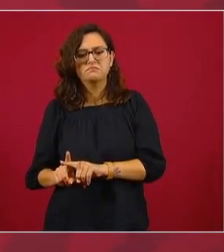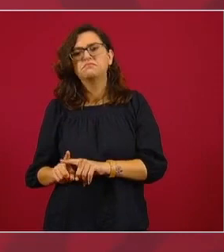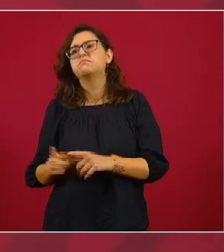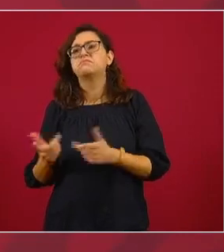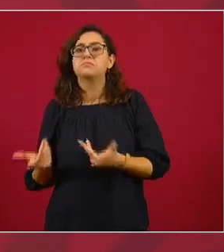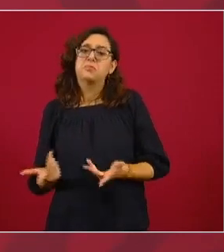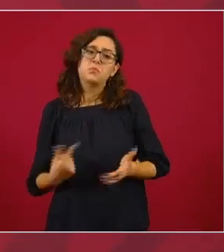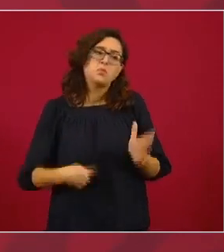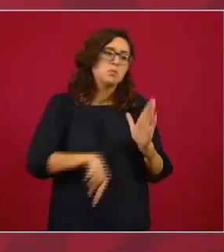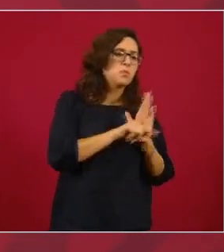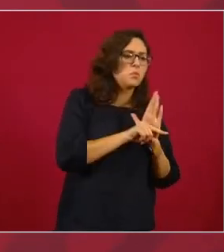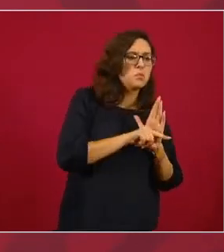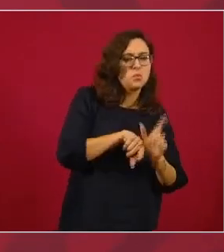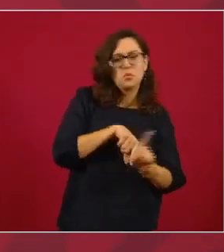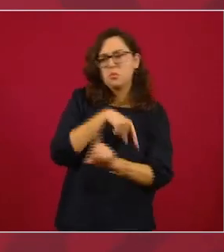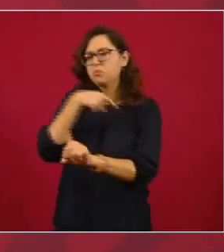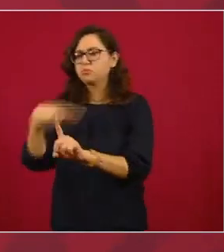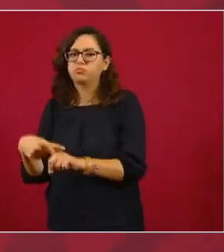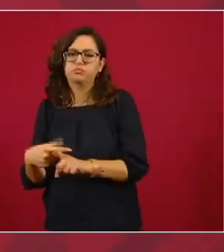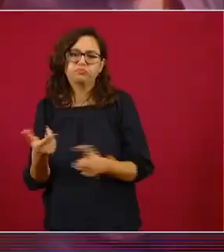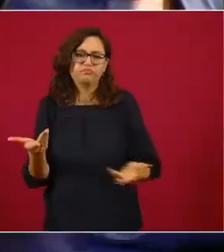malos y elementos buenos.